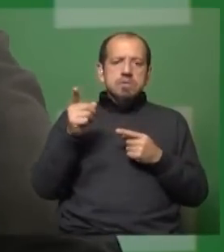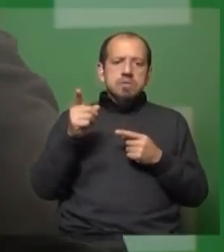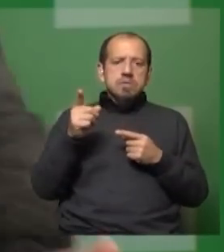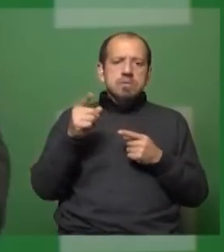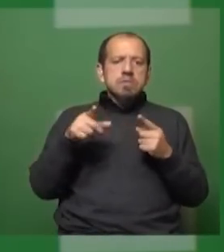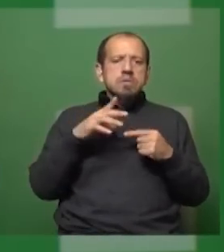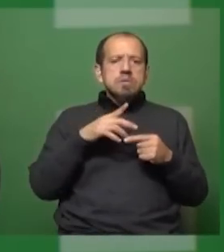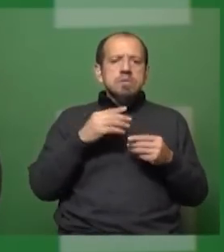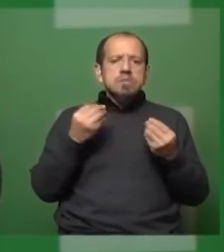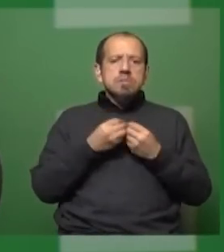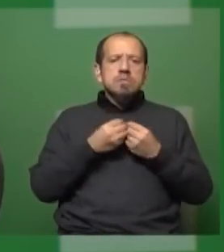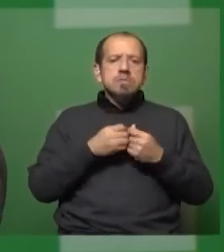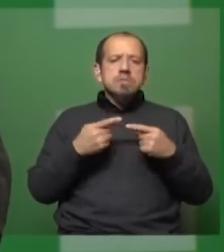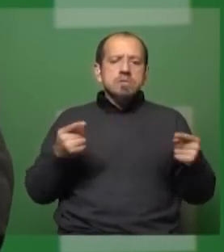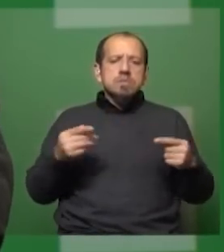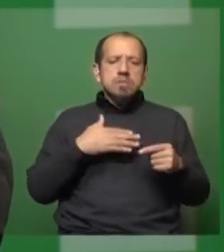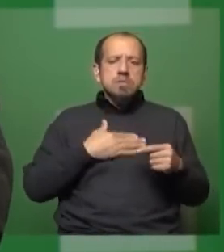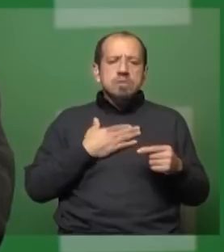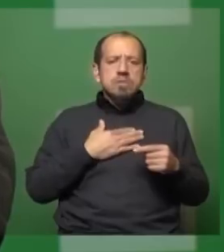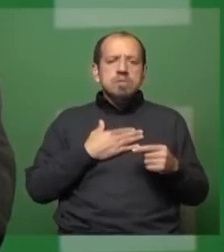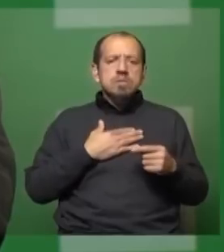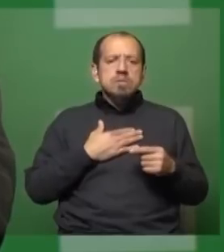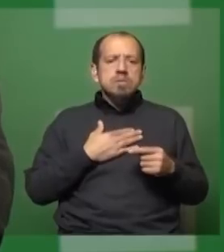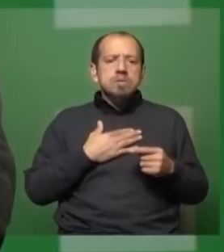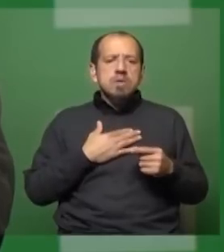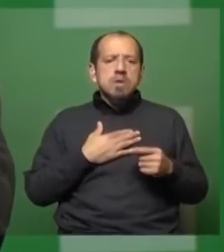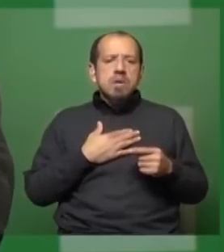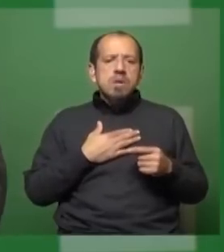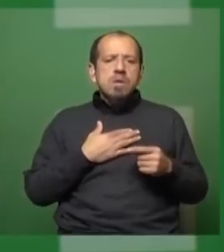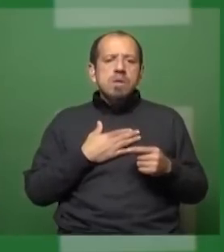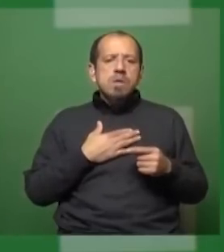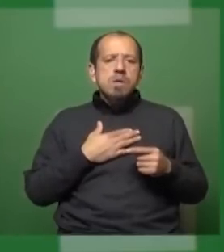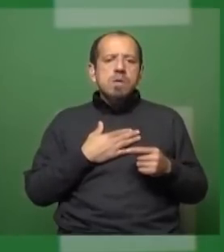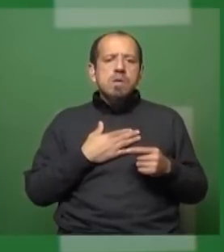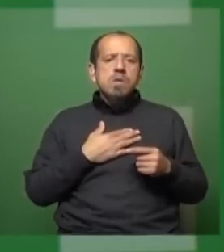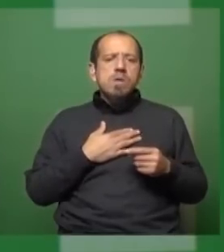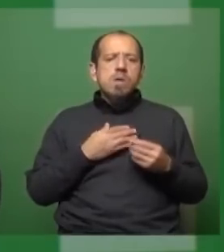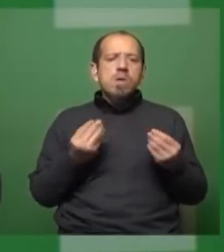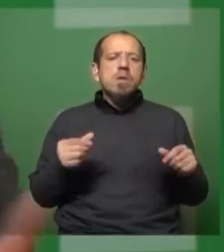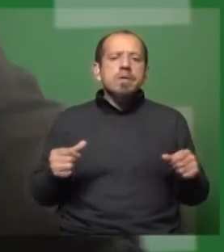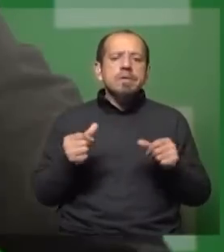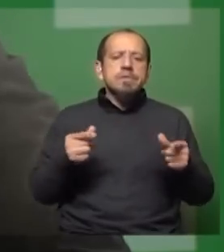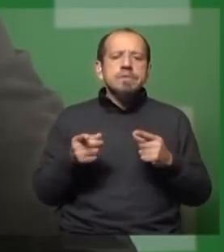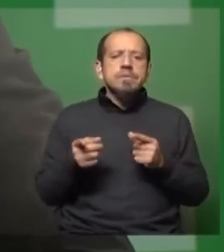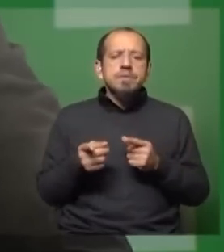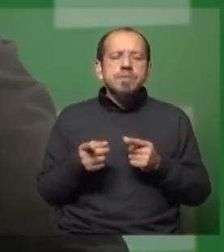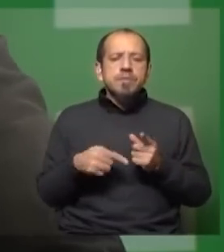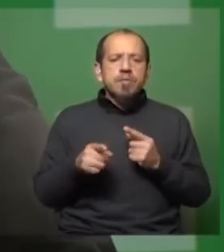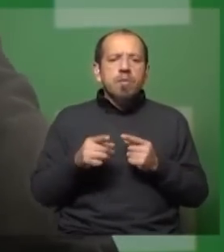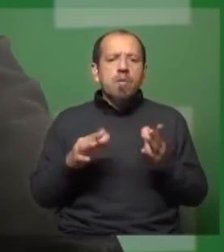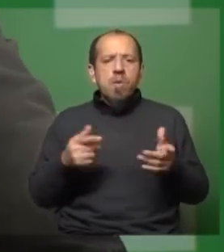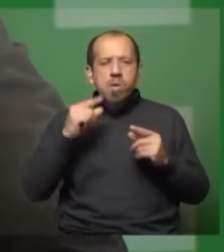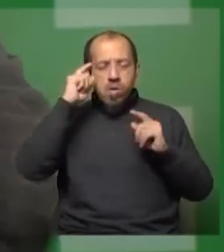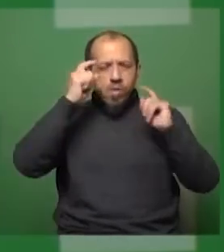escuchar y hay muchas cosas que podemos compartir Pero la pregunta es Qué estás haciendo Qué es lo que realmente estás